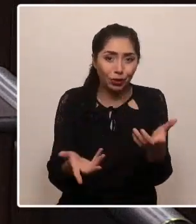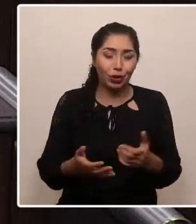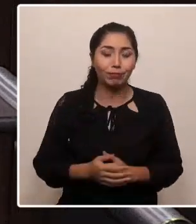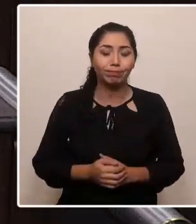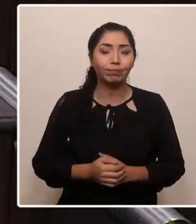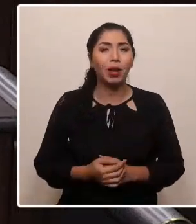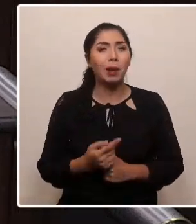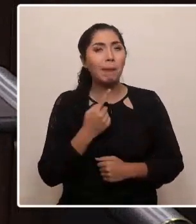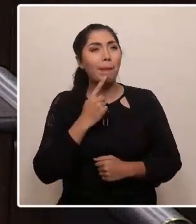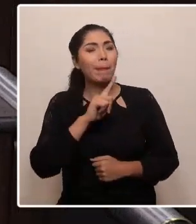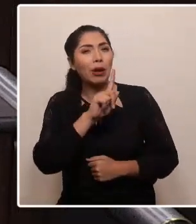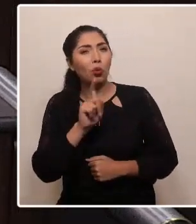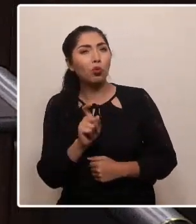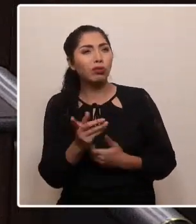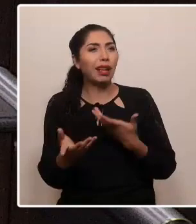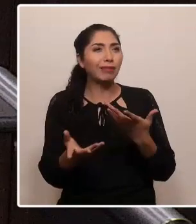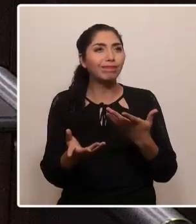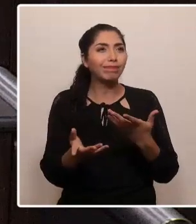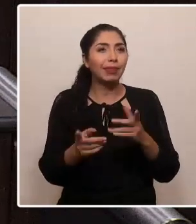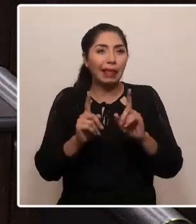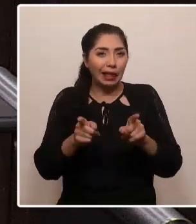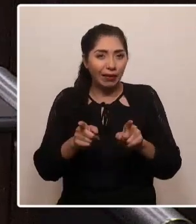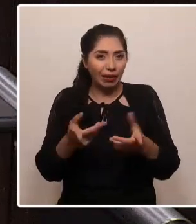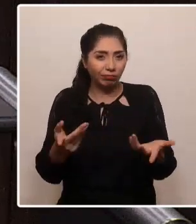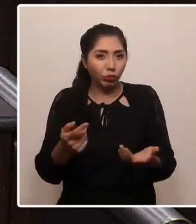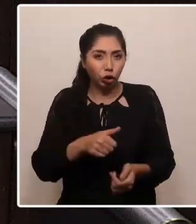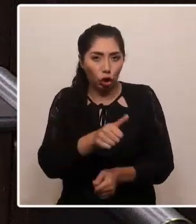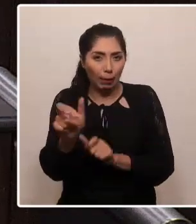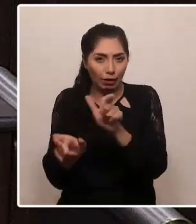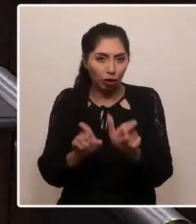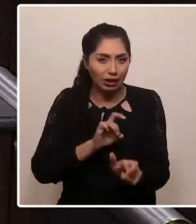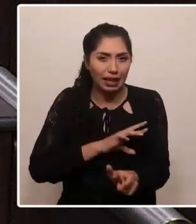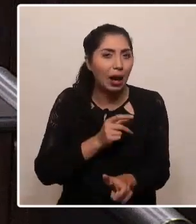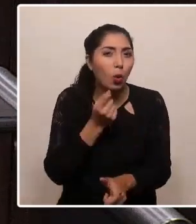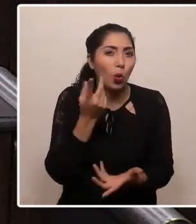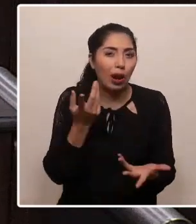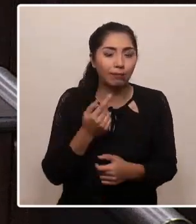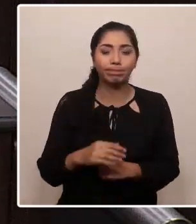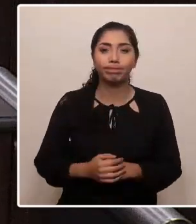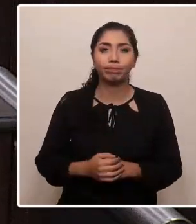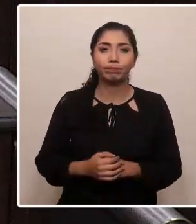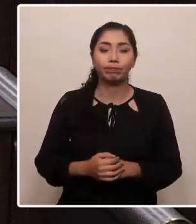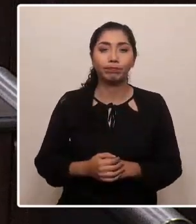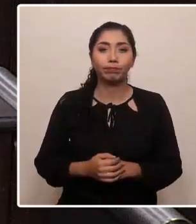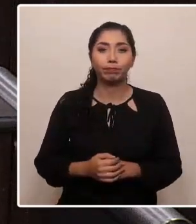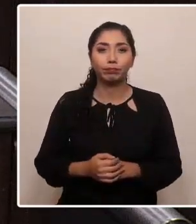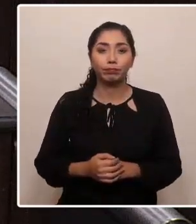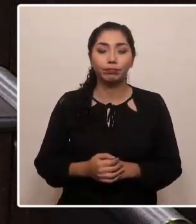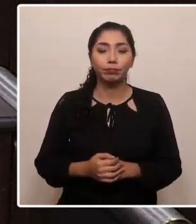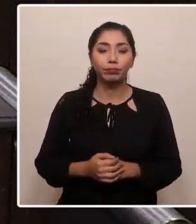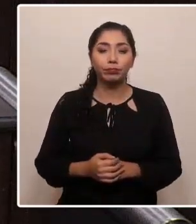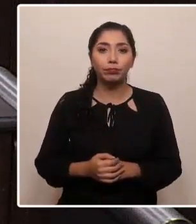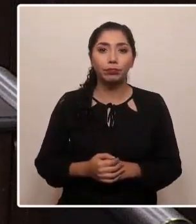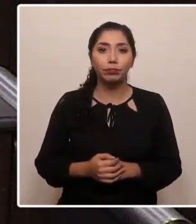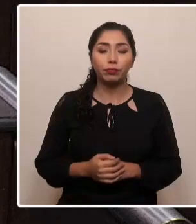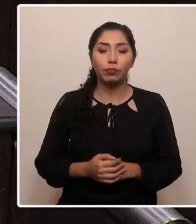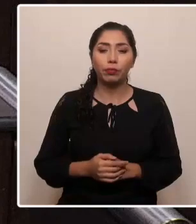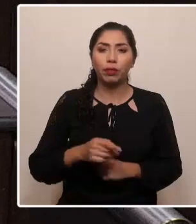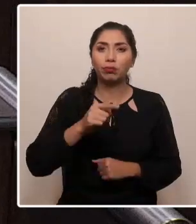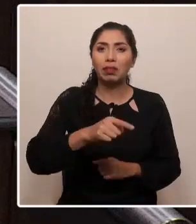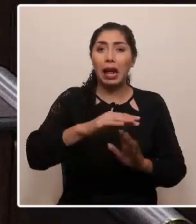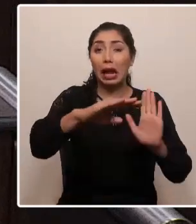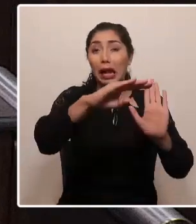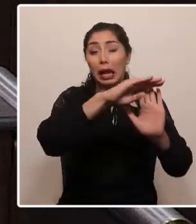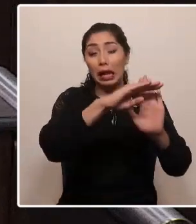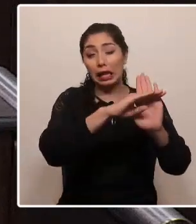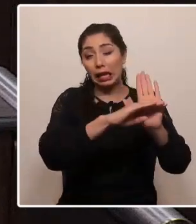hacemos y que deben hacerse todos los chilenos y chilenas es la siguiente: si resulta suficiente hacer una larga lista